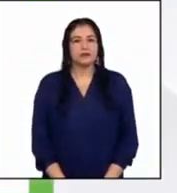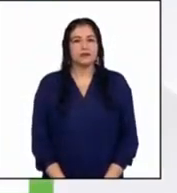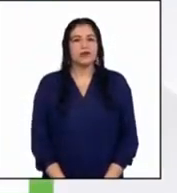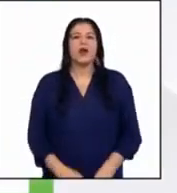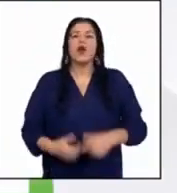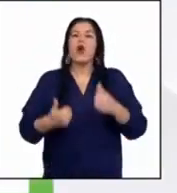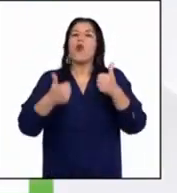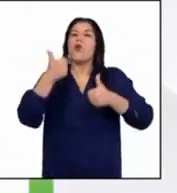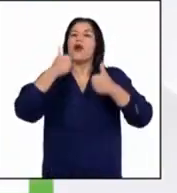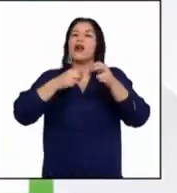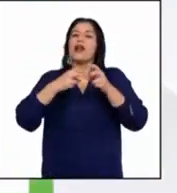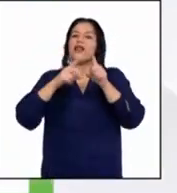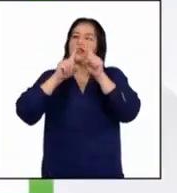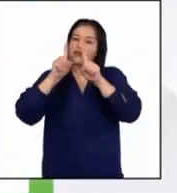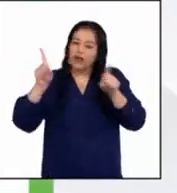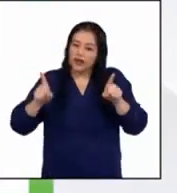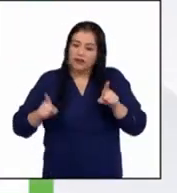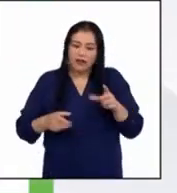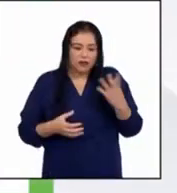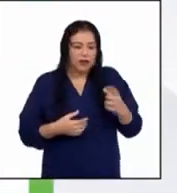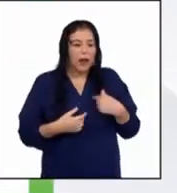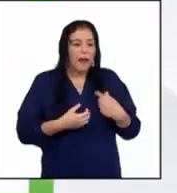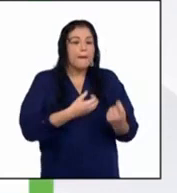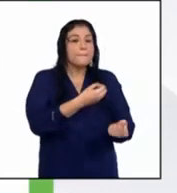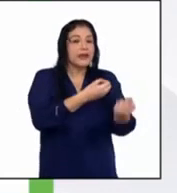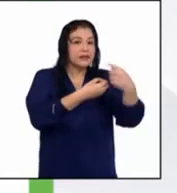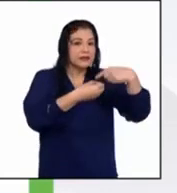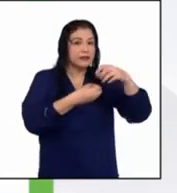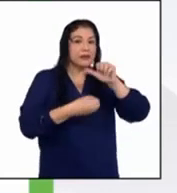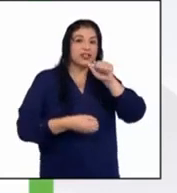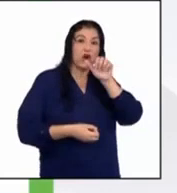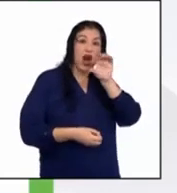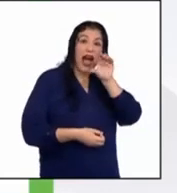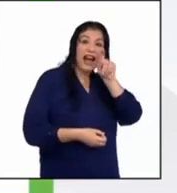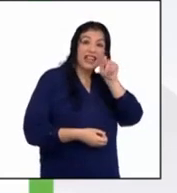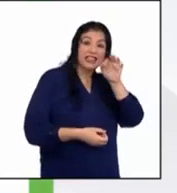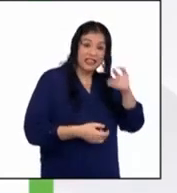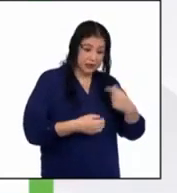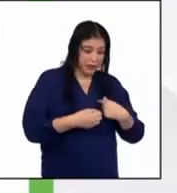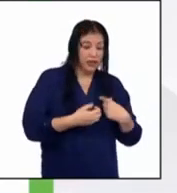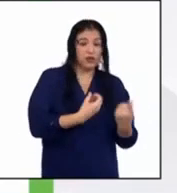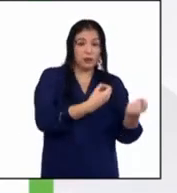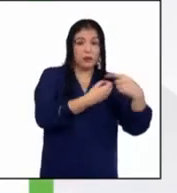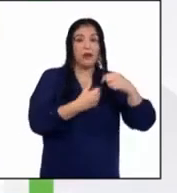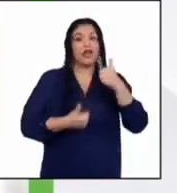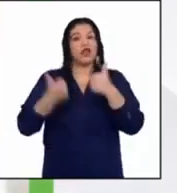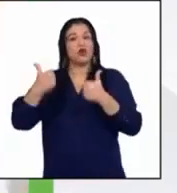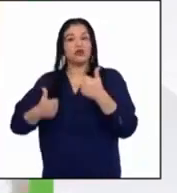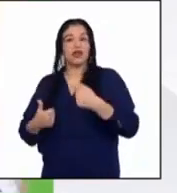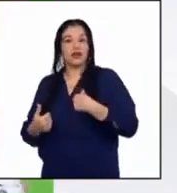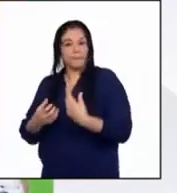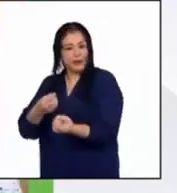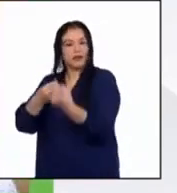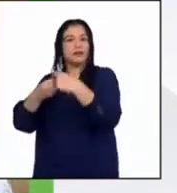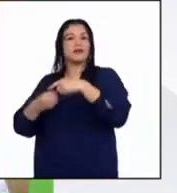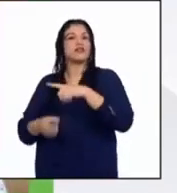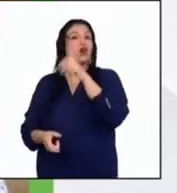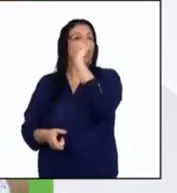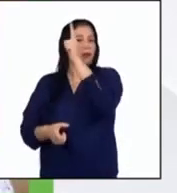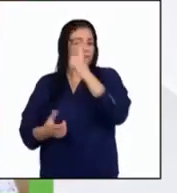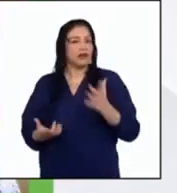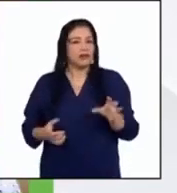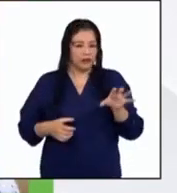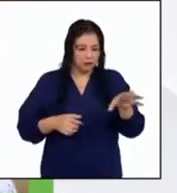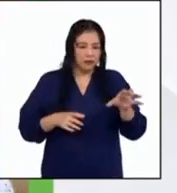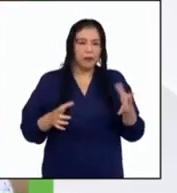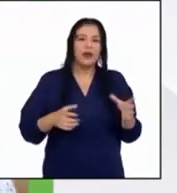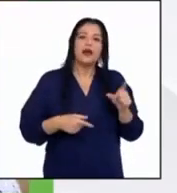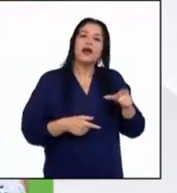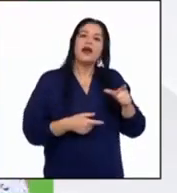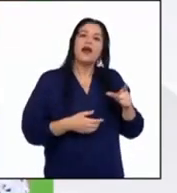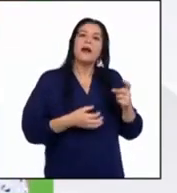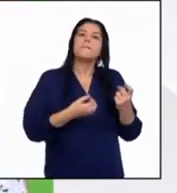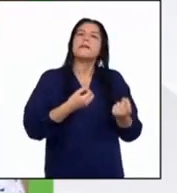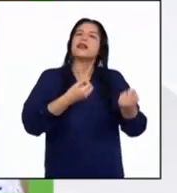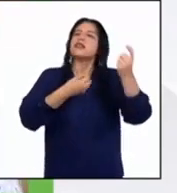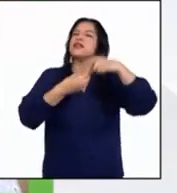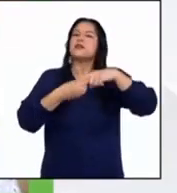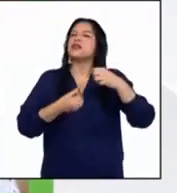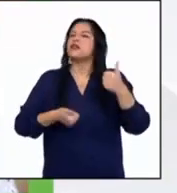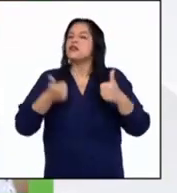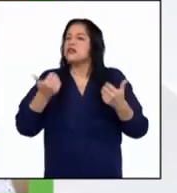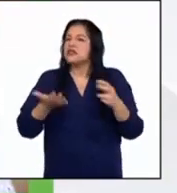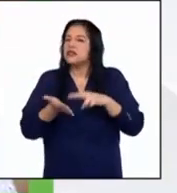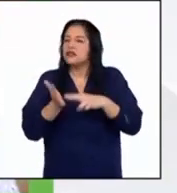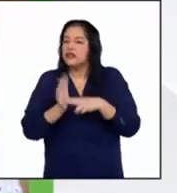¿Cuál es la diferencia entre una participación activa y una protagónica? La participación es aquel